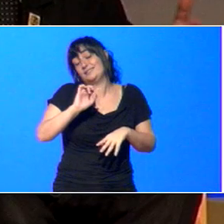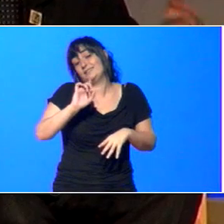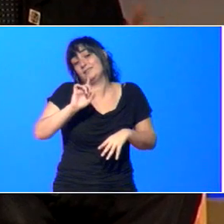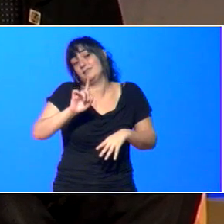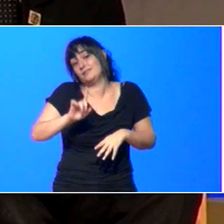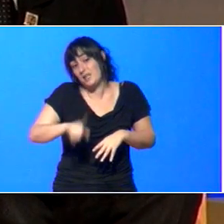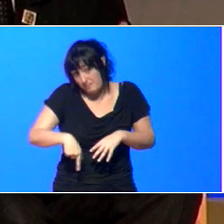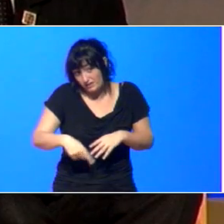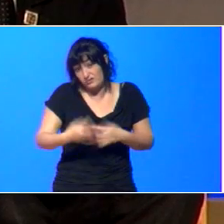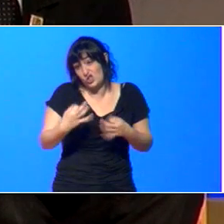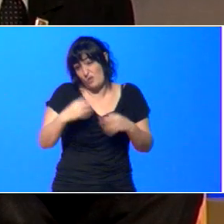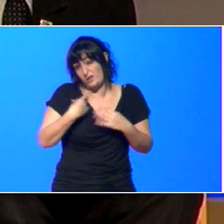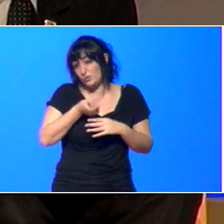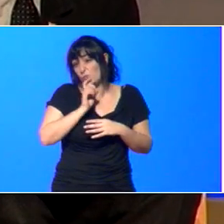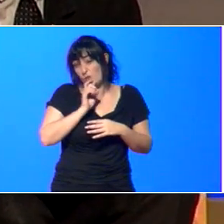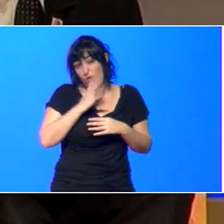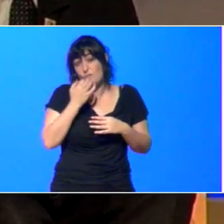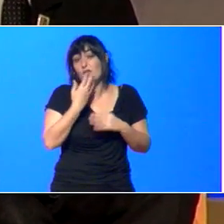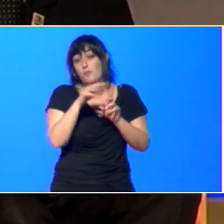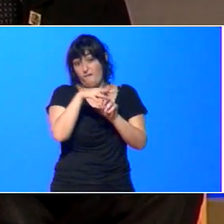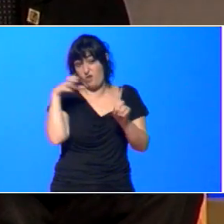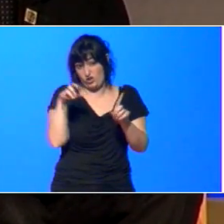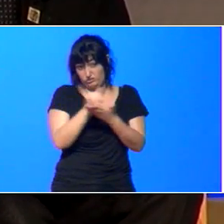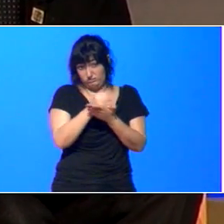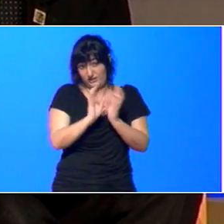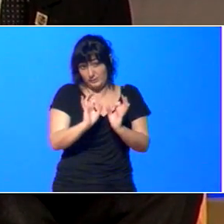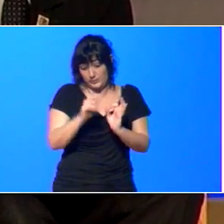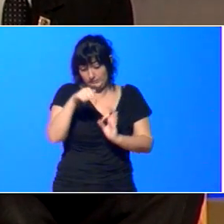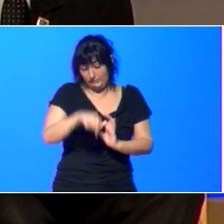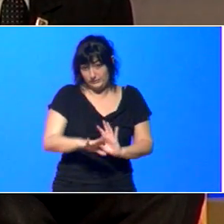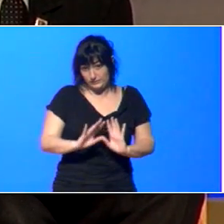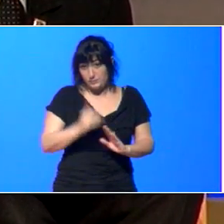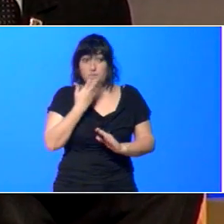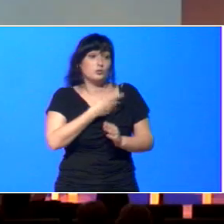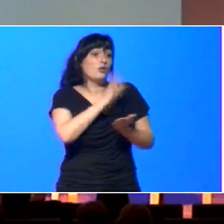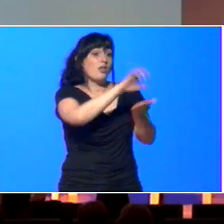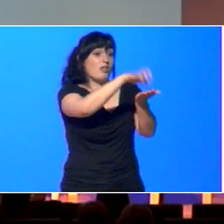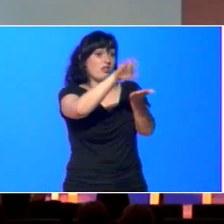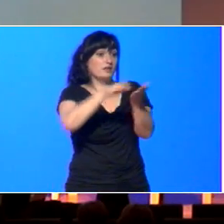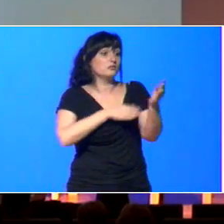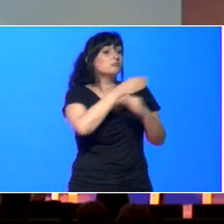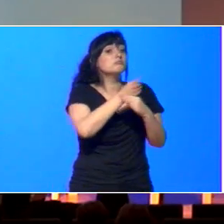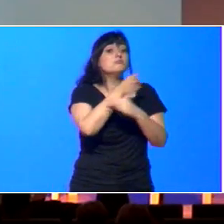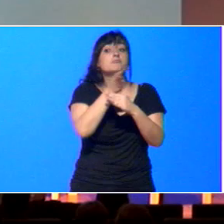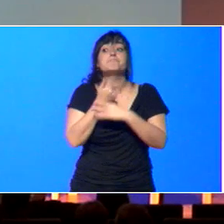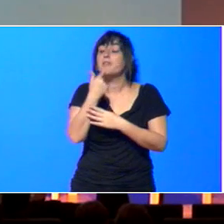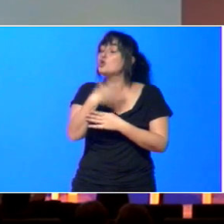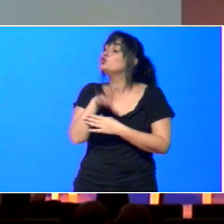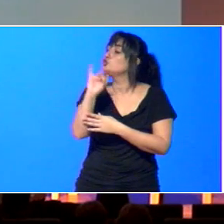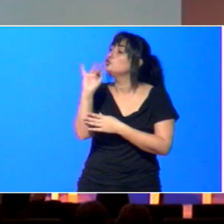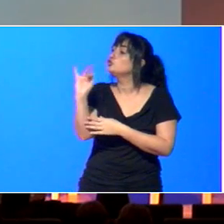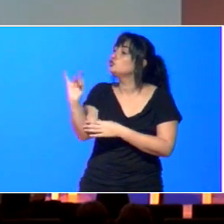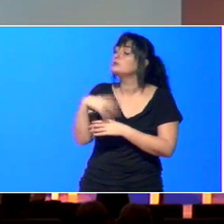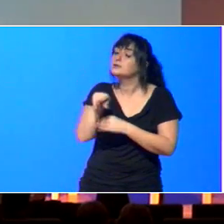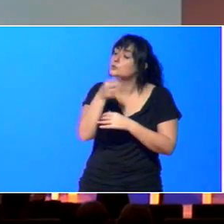un comentario en foros de este tipo o cuando trabaja uno con los centros, ¿no? Esto que te dicen, sí, esto que usted nos plantea está